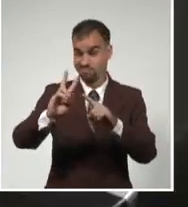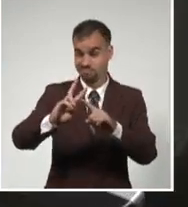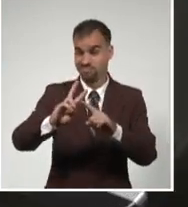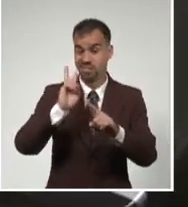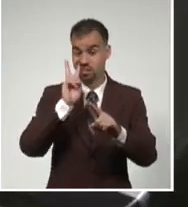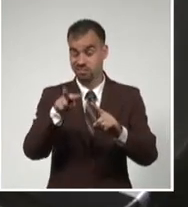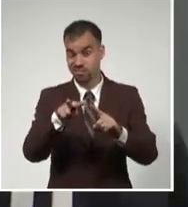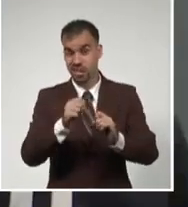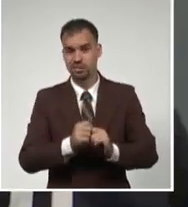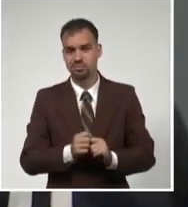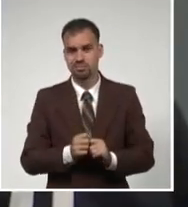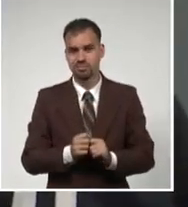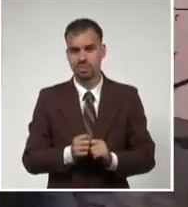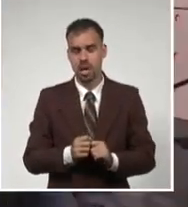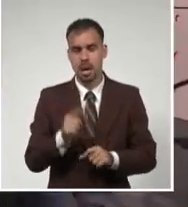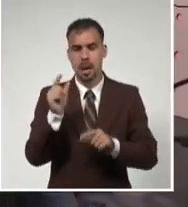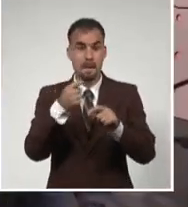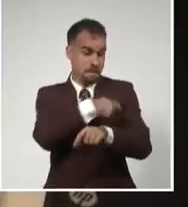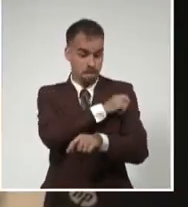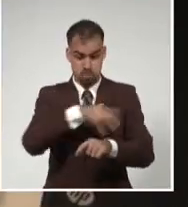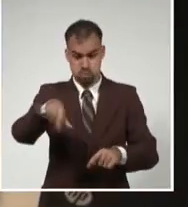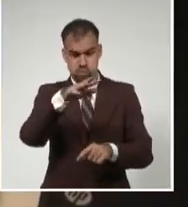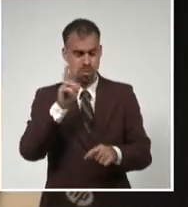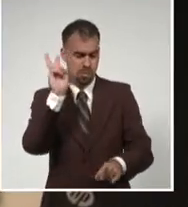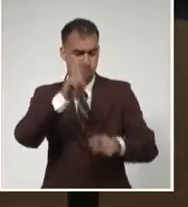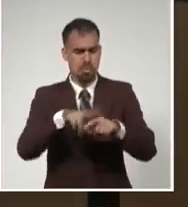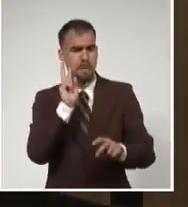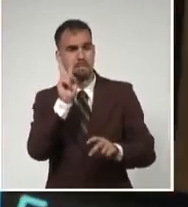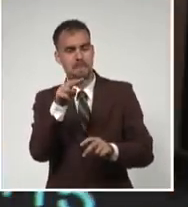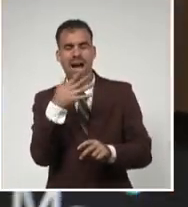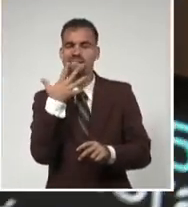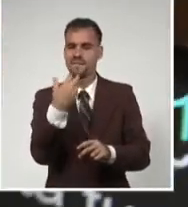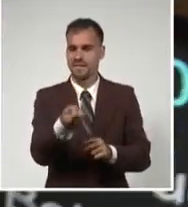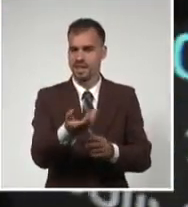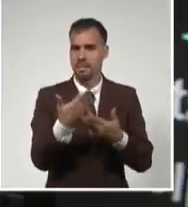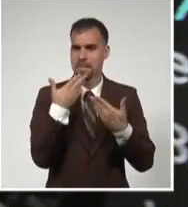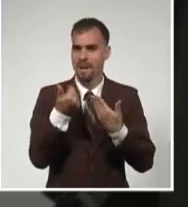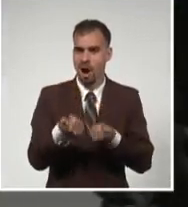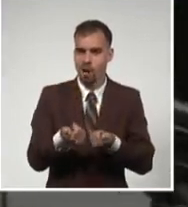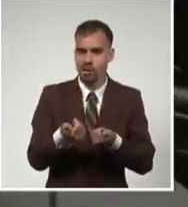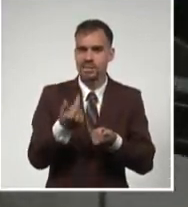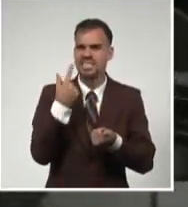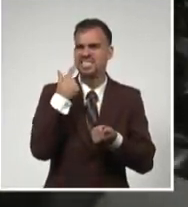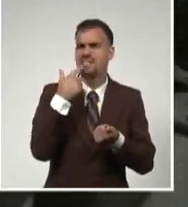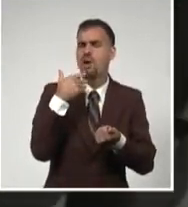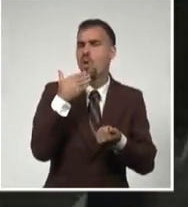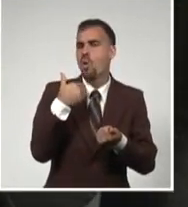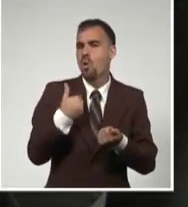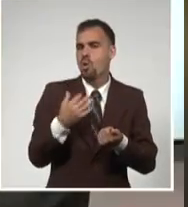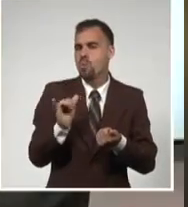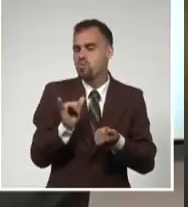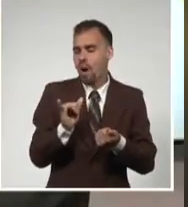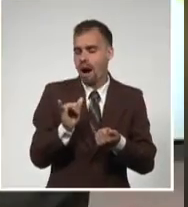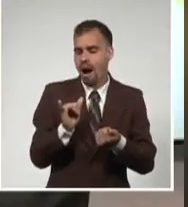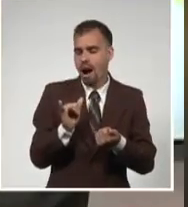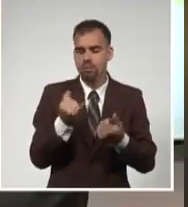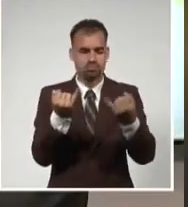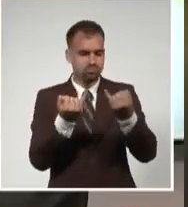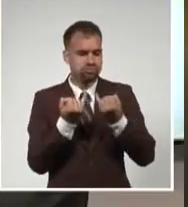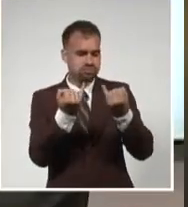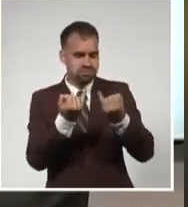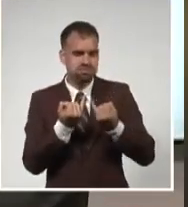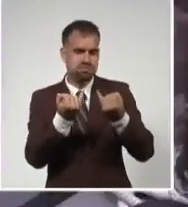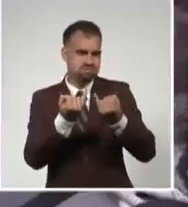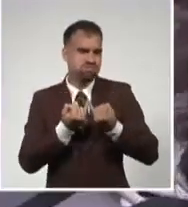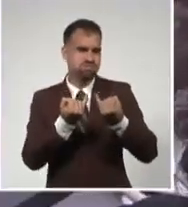orgullo atrapa la atención de un pueblo que viene a verse, que responde a la cortesía de un paisano con igual tocororo batiéndole en el pecho, que haya su